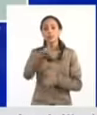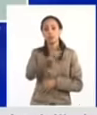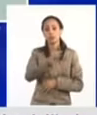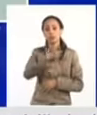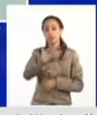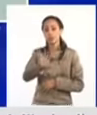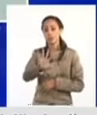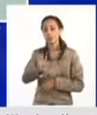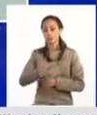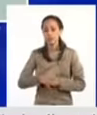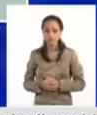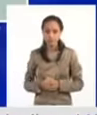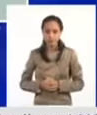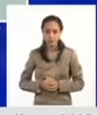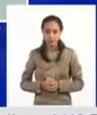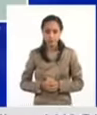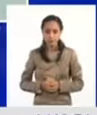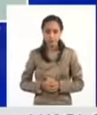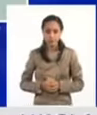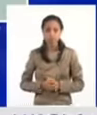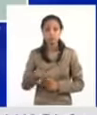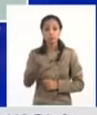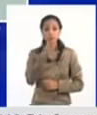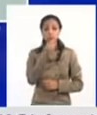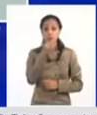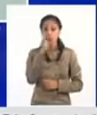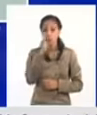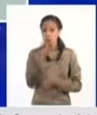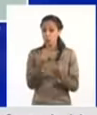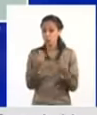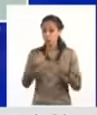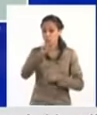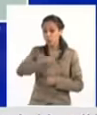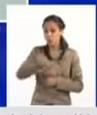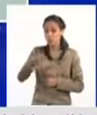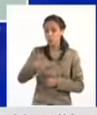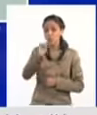23.275, miren qué cifra más elevada, Sudáfrica